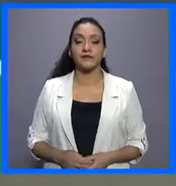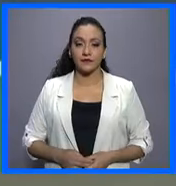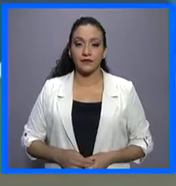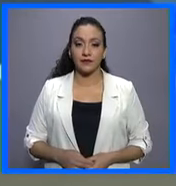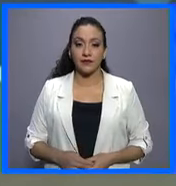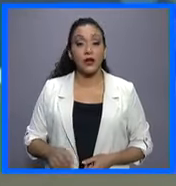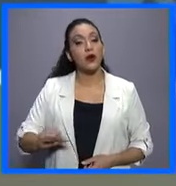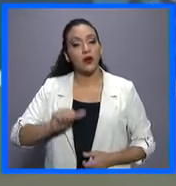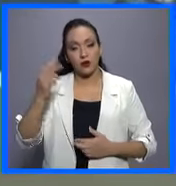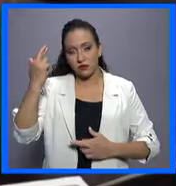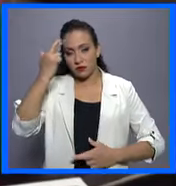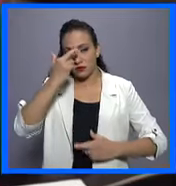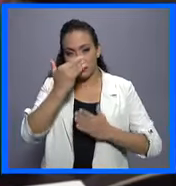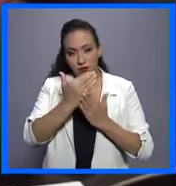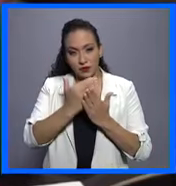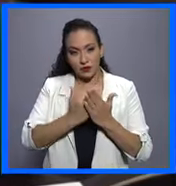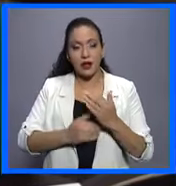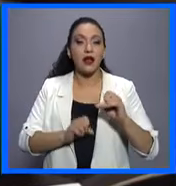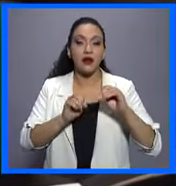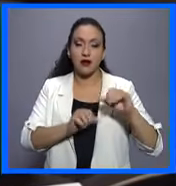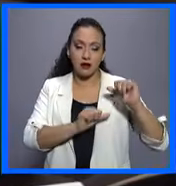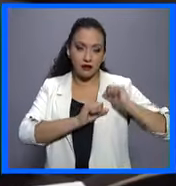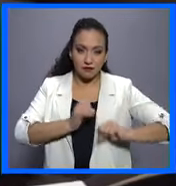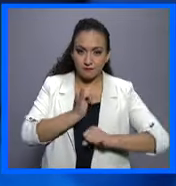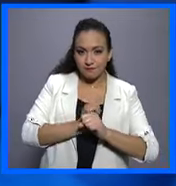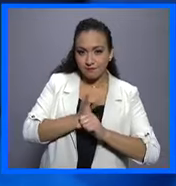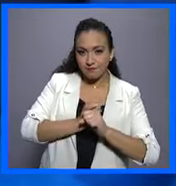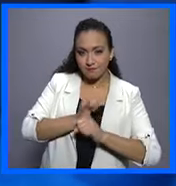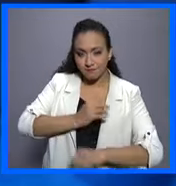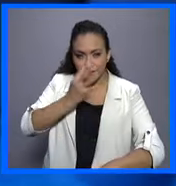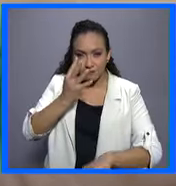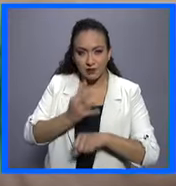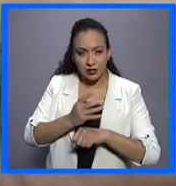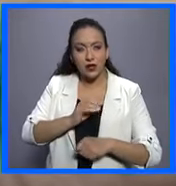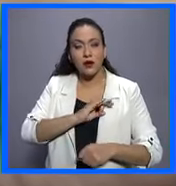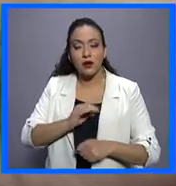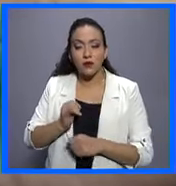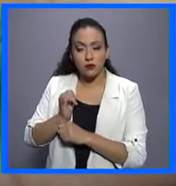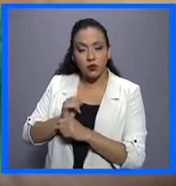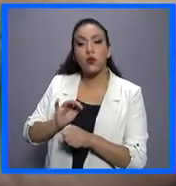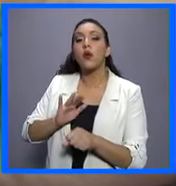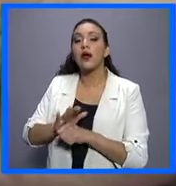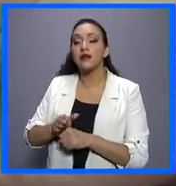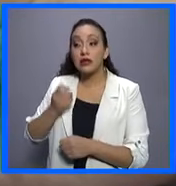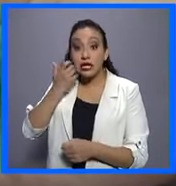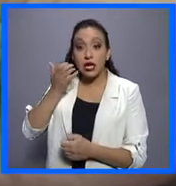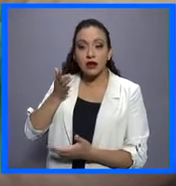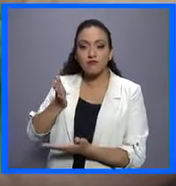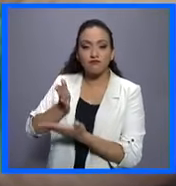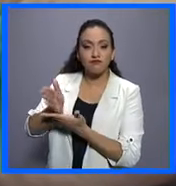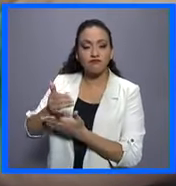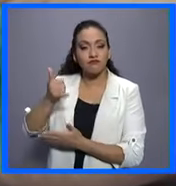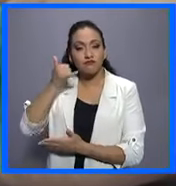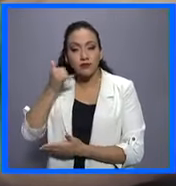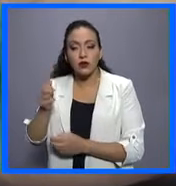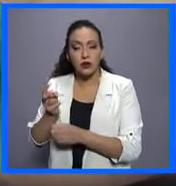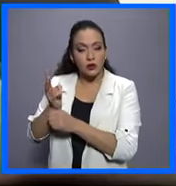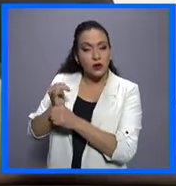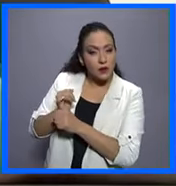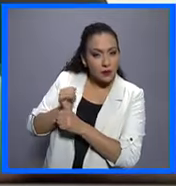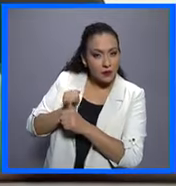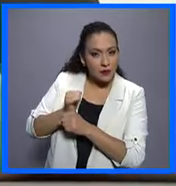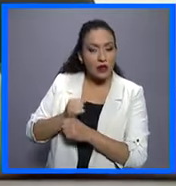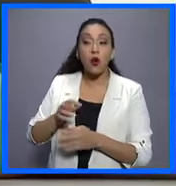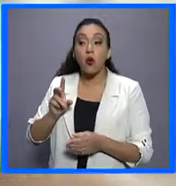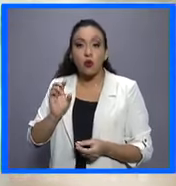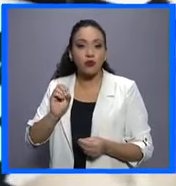las facultades que tenía la Fiscalía Anticorrupción de Quintana Roo para solicitar la intervención de comunicaciones privadas de geolocalización en tiempo